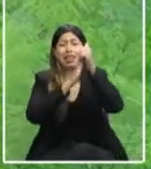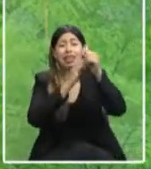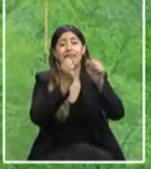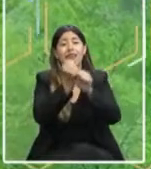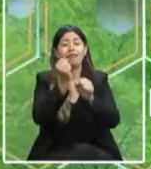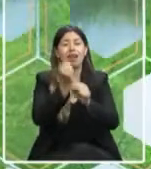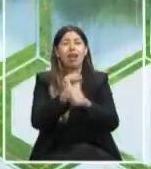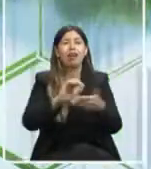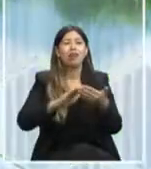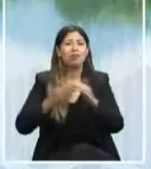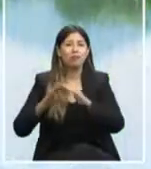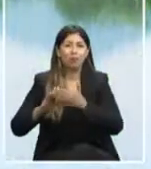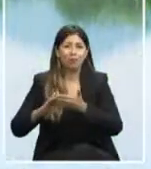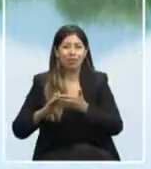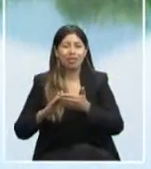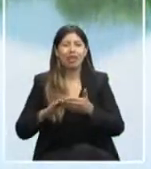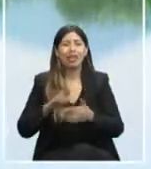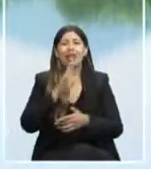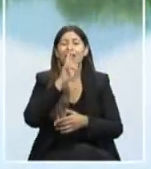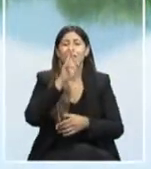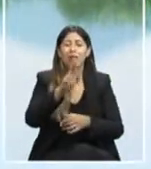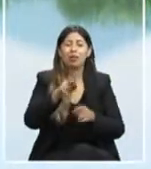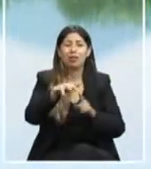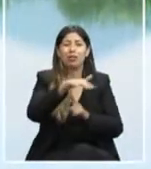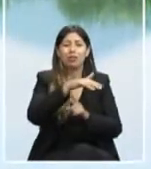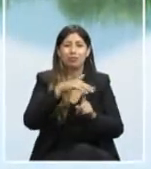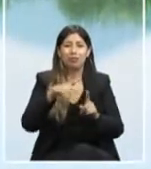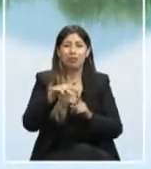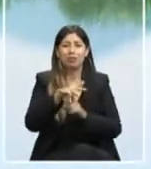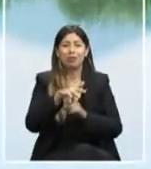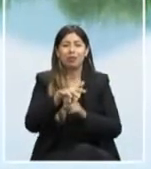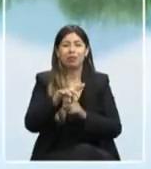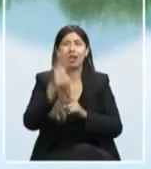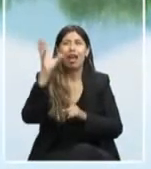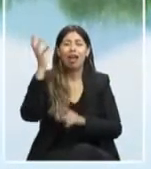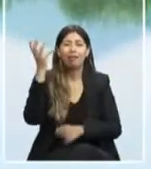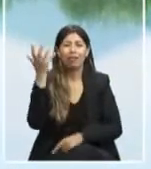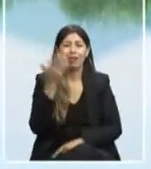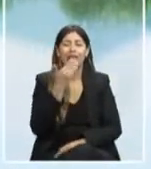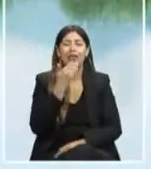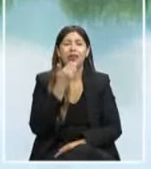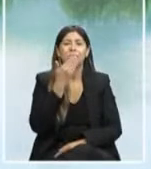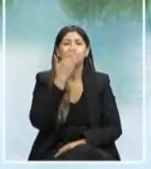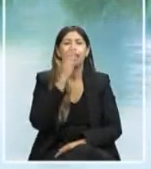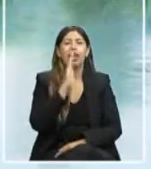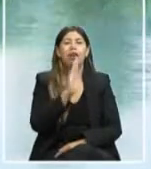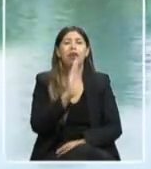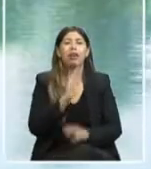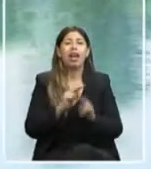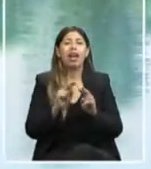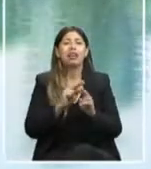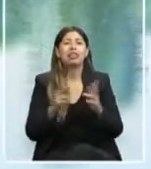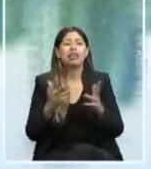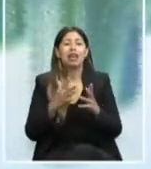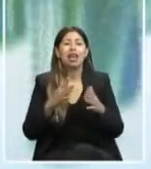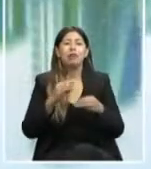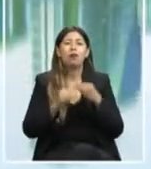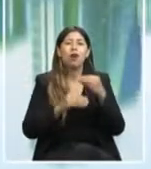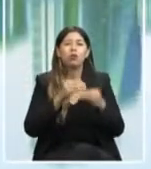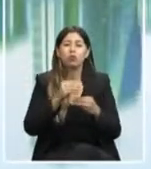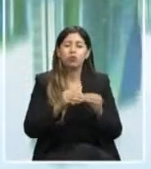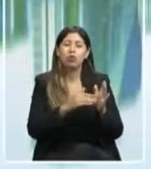comunitariamente para resolver situaciones ambientales, para mejorar y hacer producción sostenible,